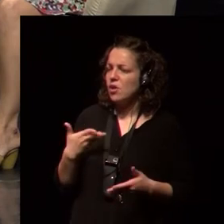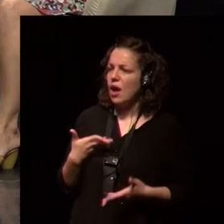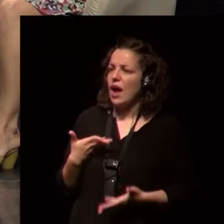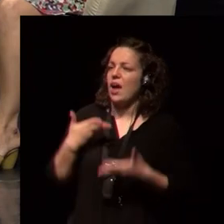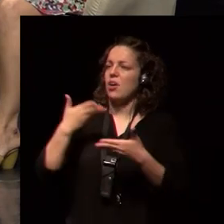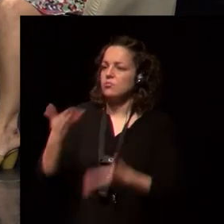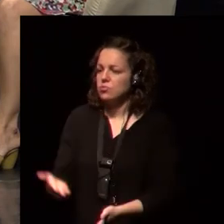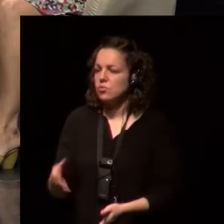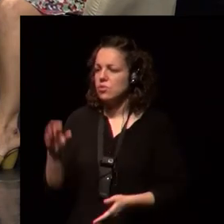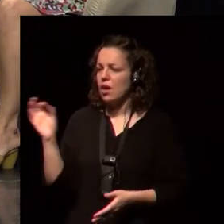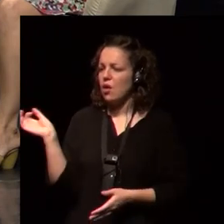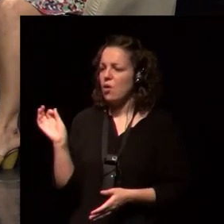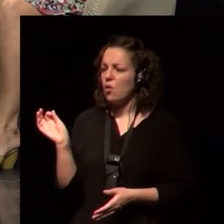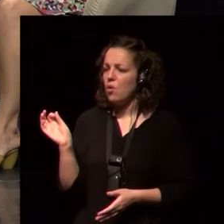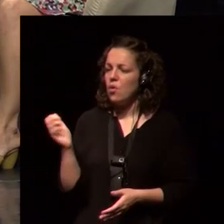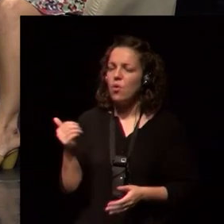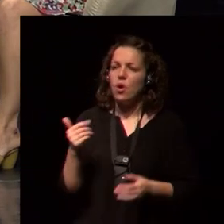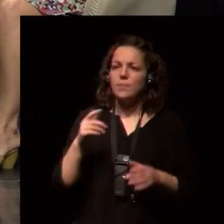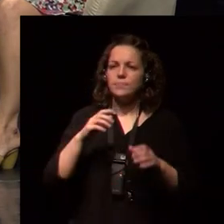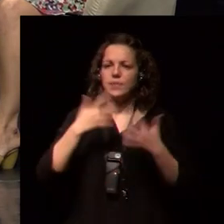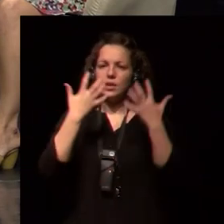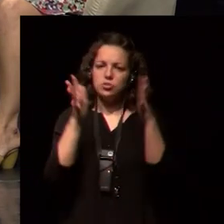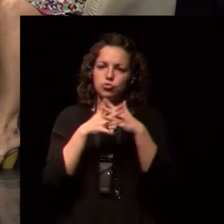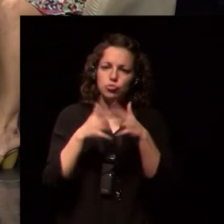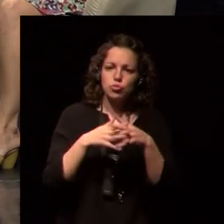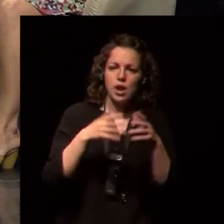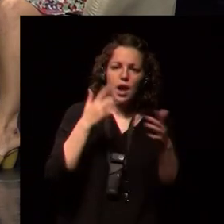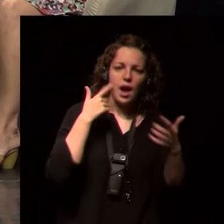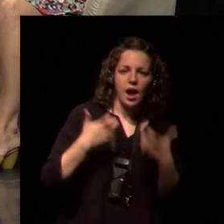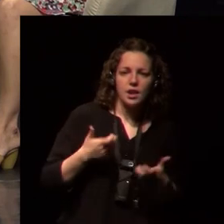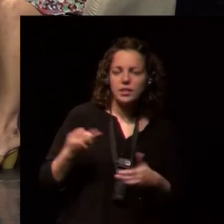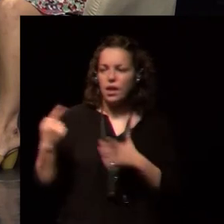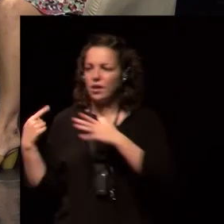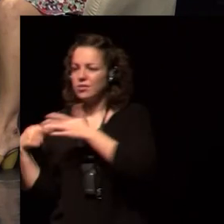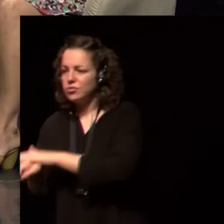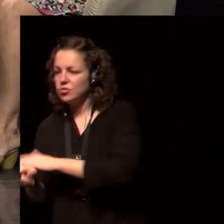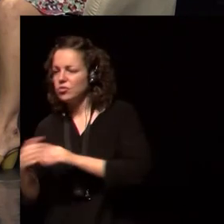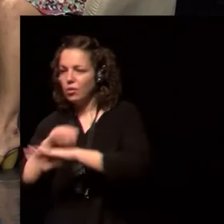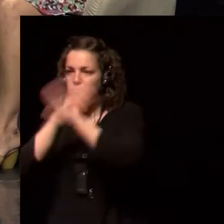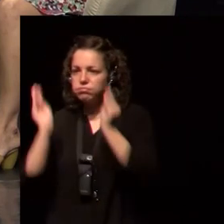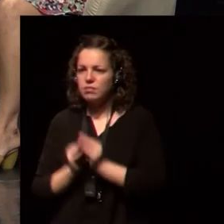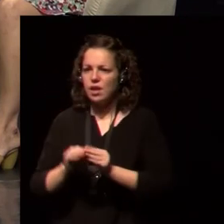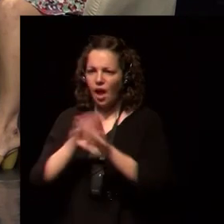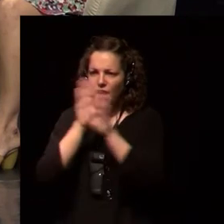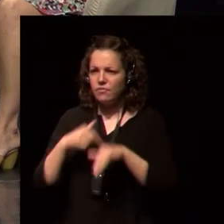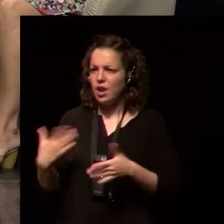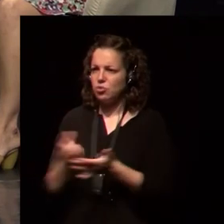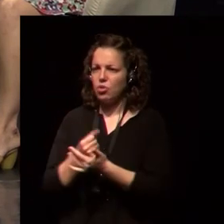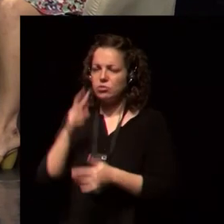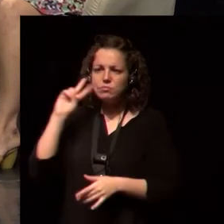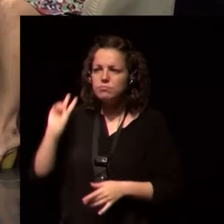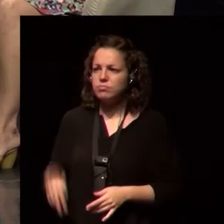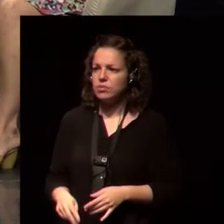unión entre esa estructura de lo que es el arte, de lo que es la inclusión, lo que resumiría que al final todos somos seres